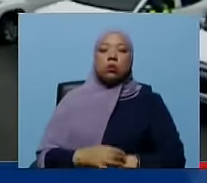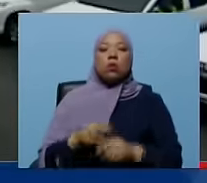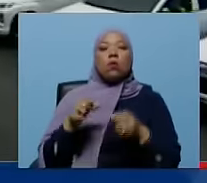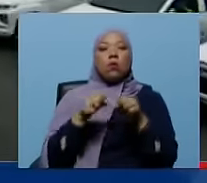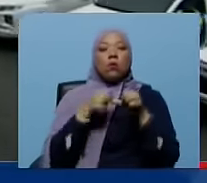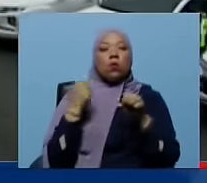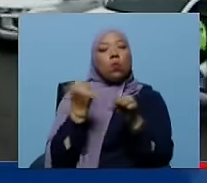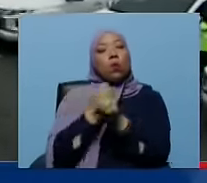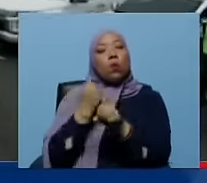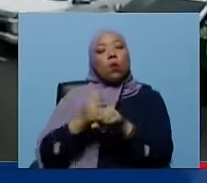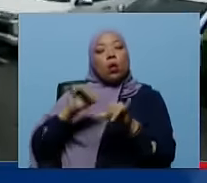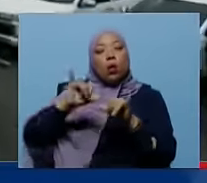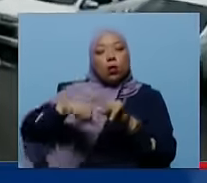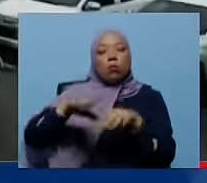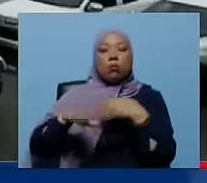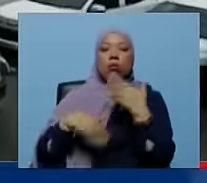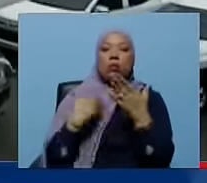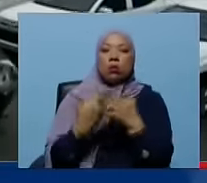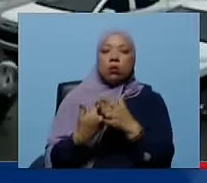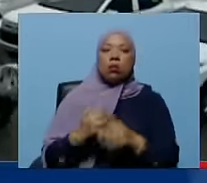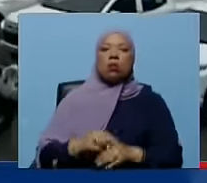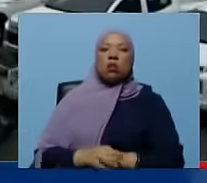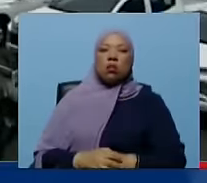con las herramientas que